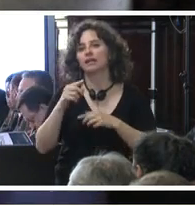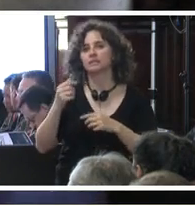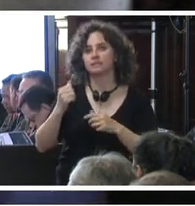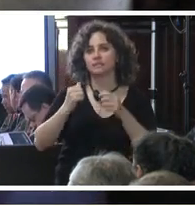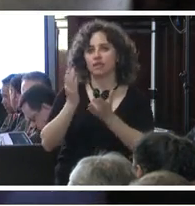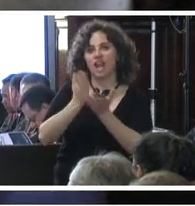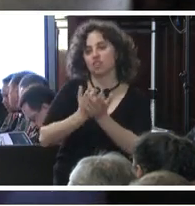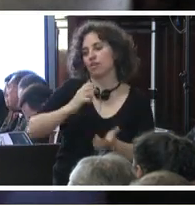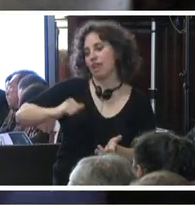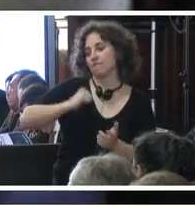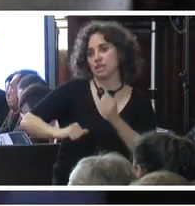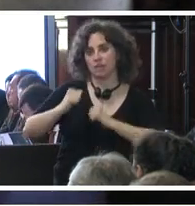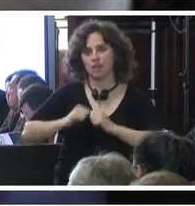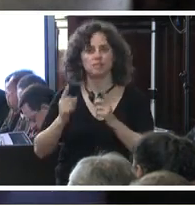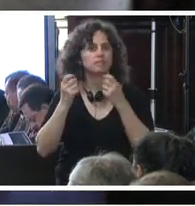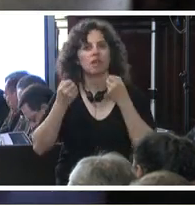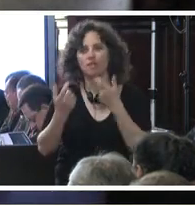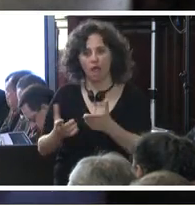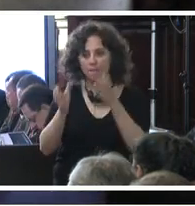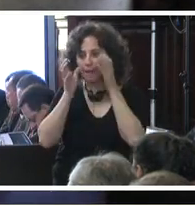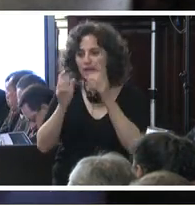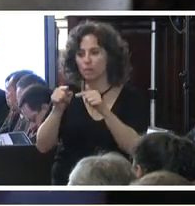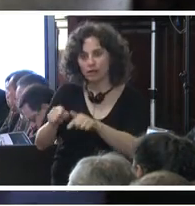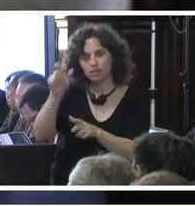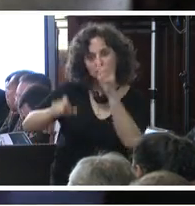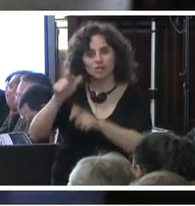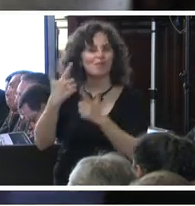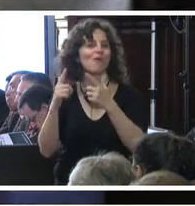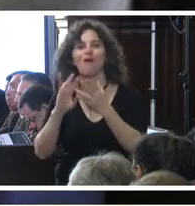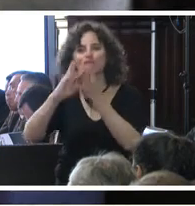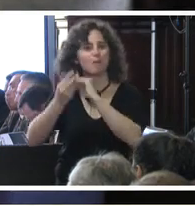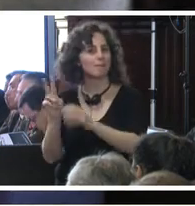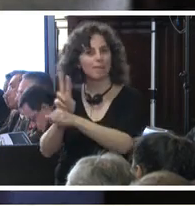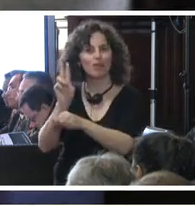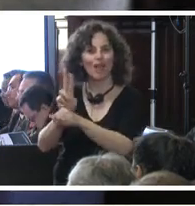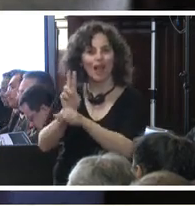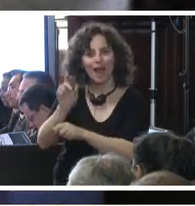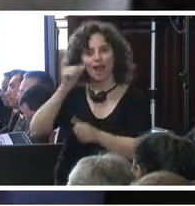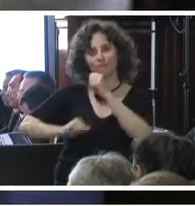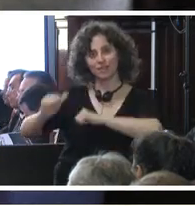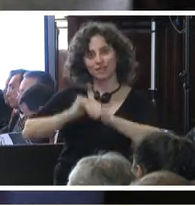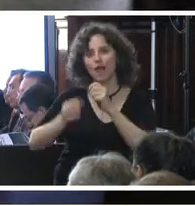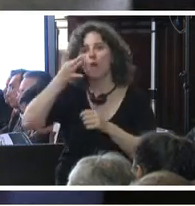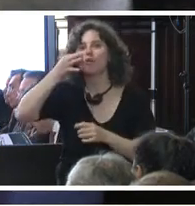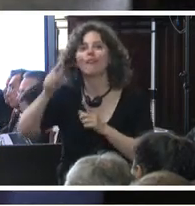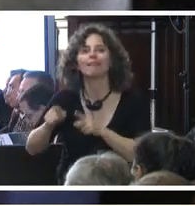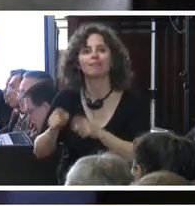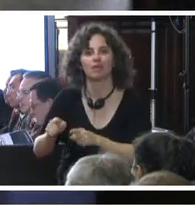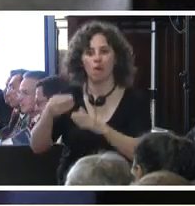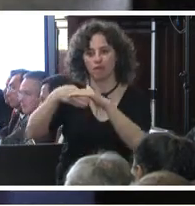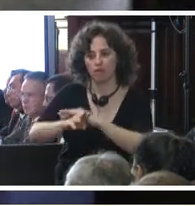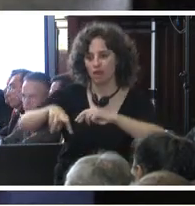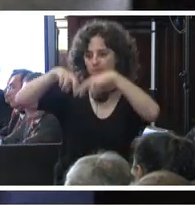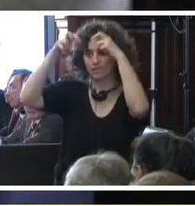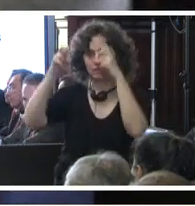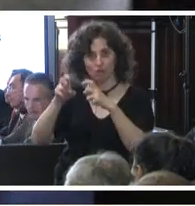pone constantemente en riesgo, pues no se han creado los mecanismos especiales para protegerlos precisamente como testigos dentro de las